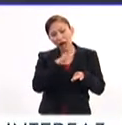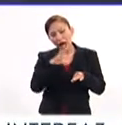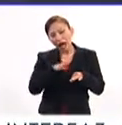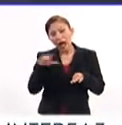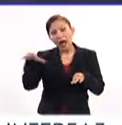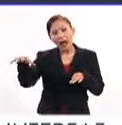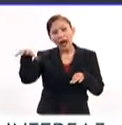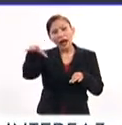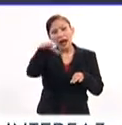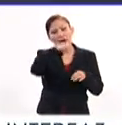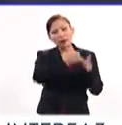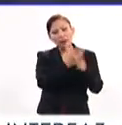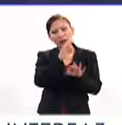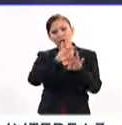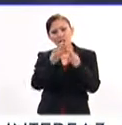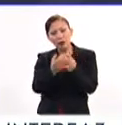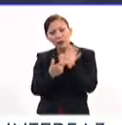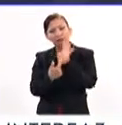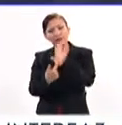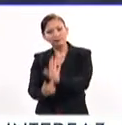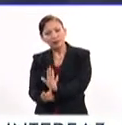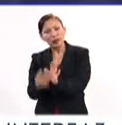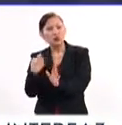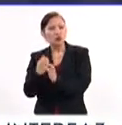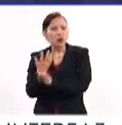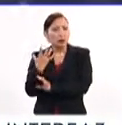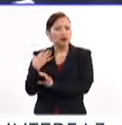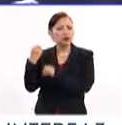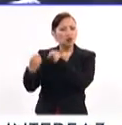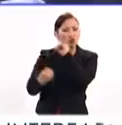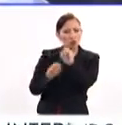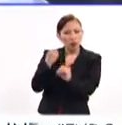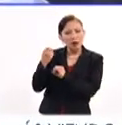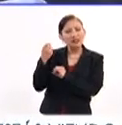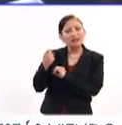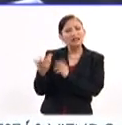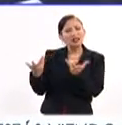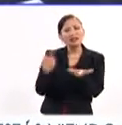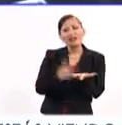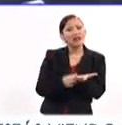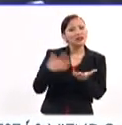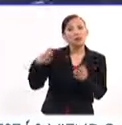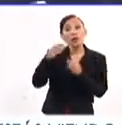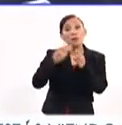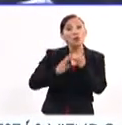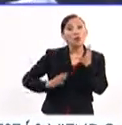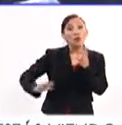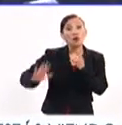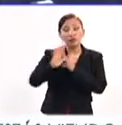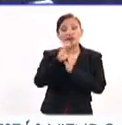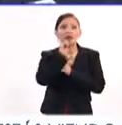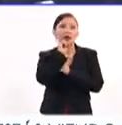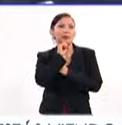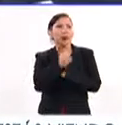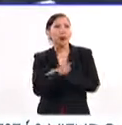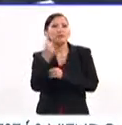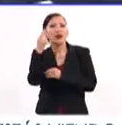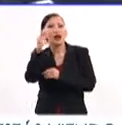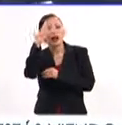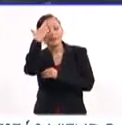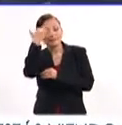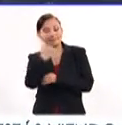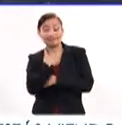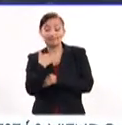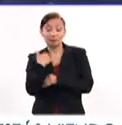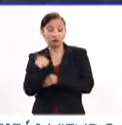existan nuevas poéticas, nuevas propuestas escénicas de lo que se hace en el teatro a nivel mundial y también para recordarnos